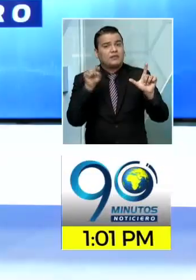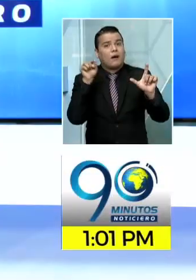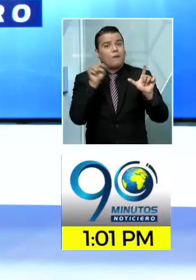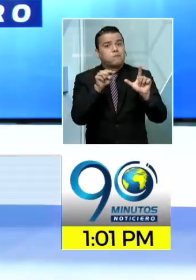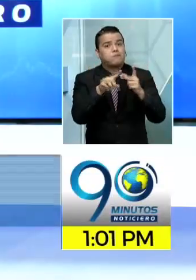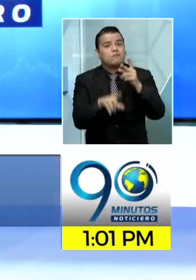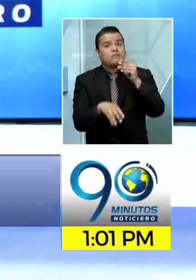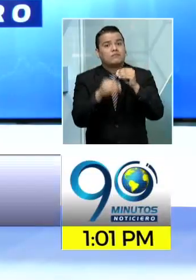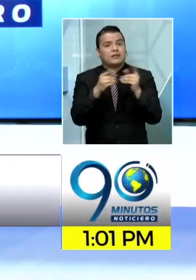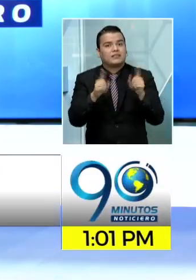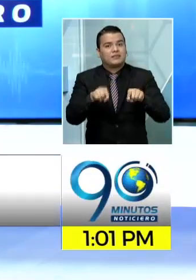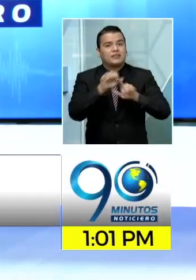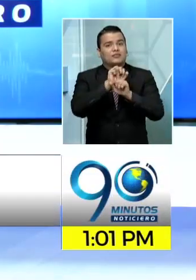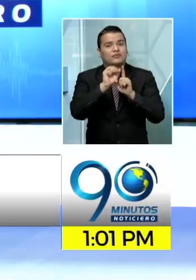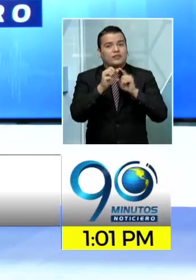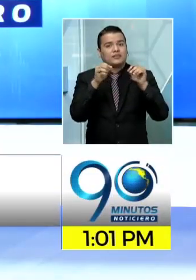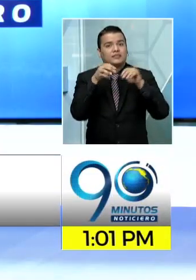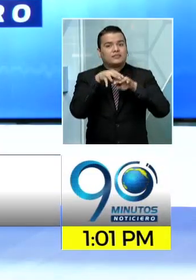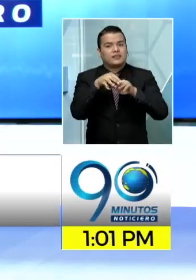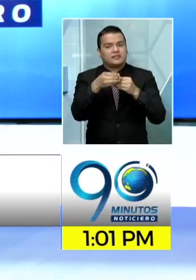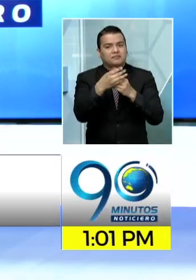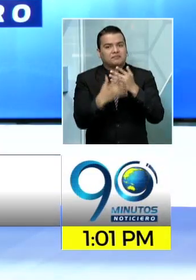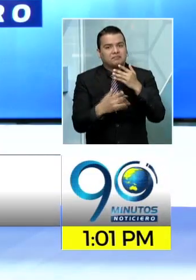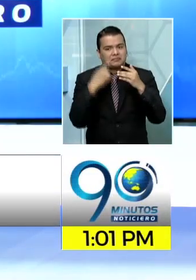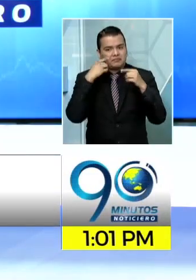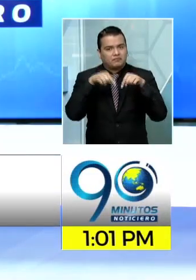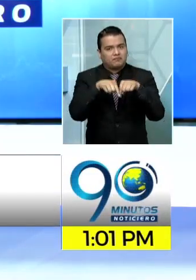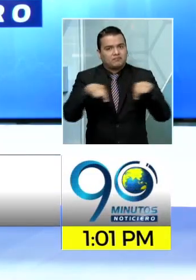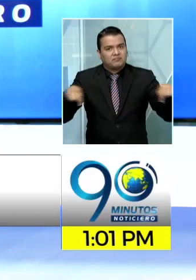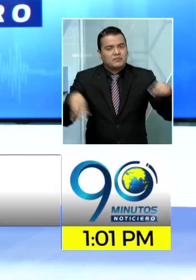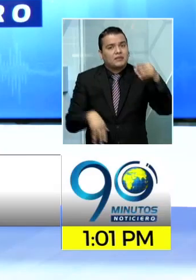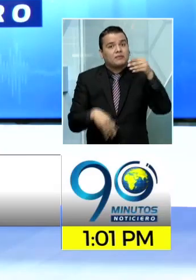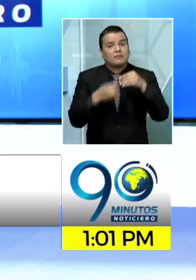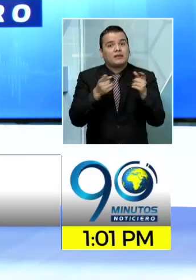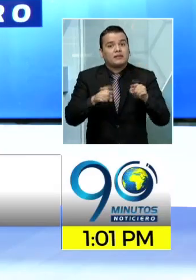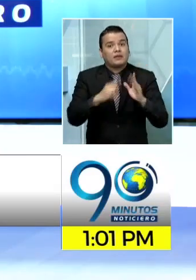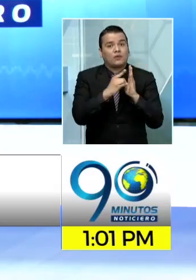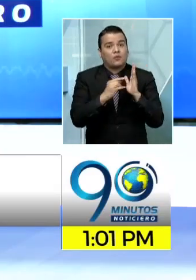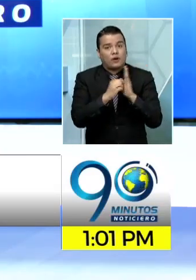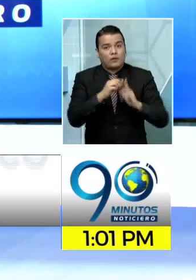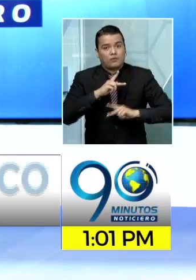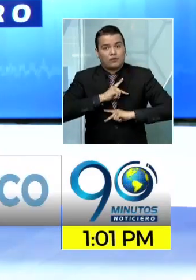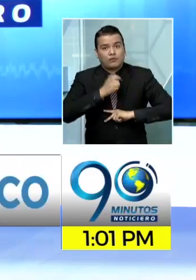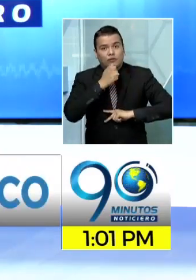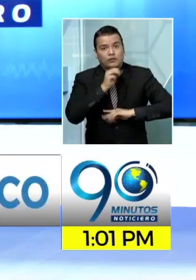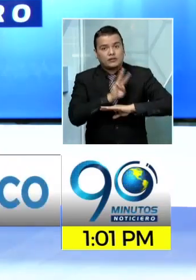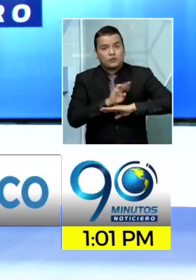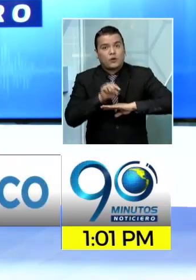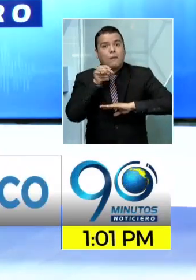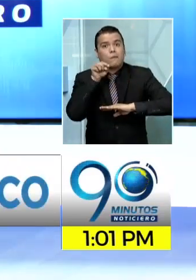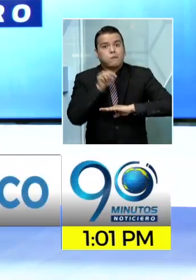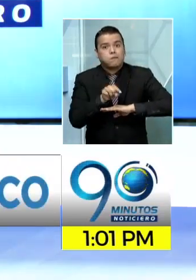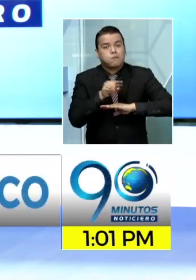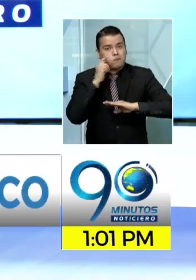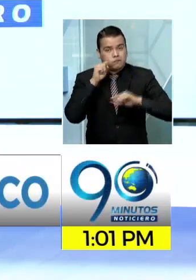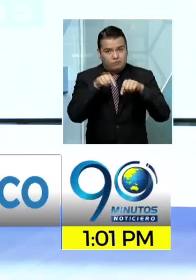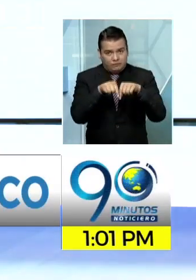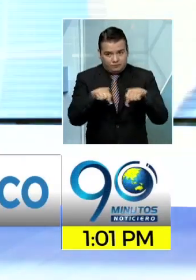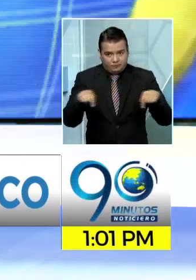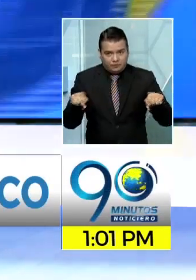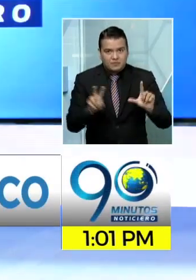regional Telepacífico y a todos los que nos siguen por nuestro ecosistema digital en Facebook, Twitter, YouTube, Wowplay y desde nuestro portal web